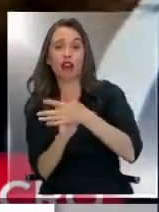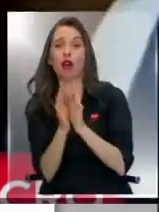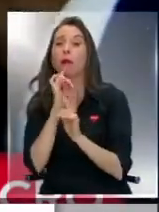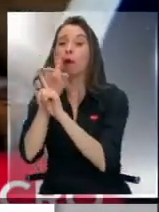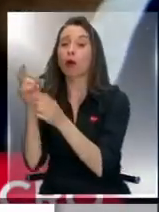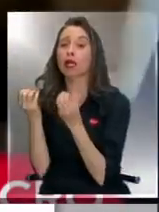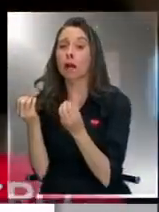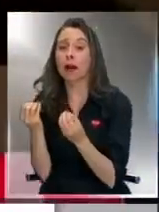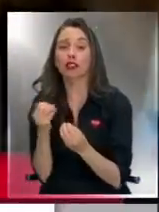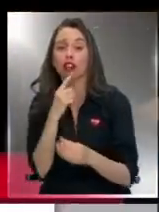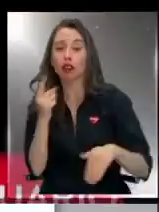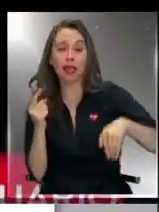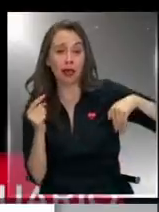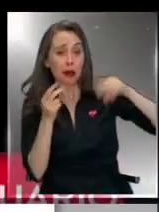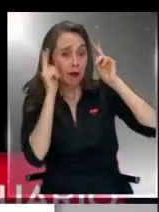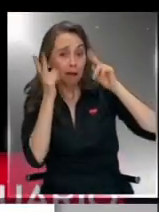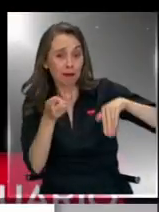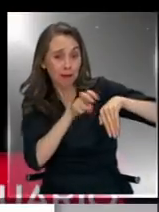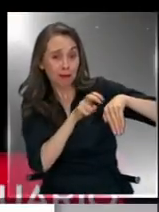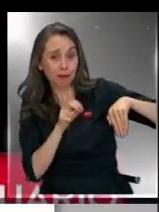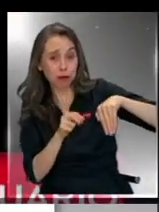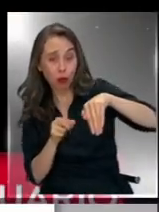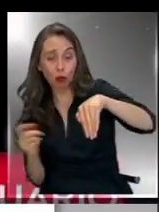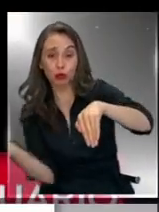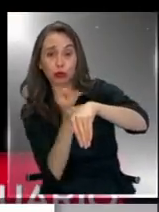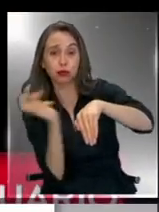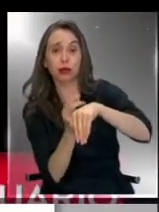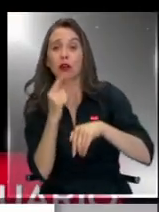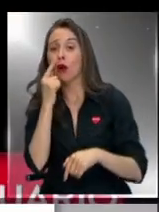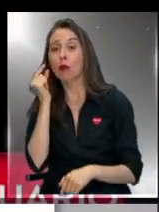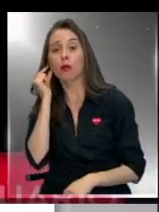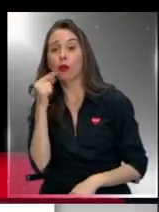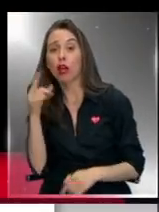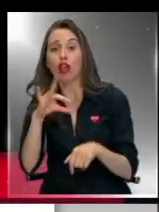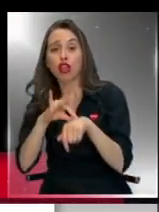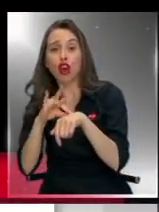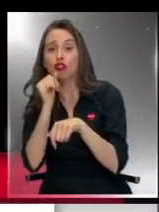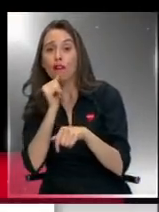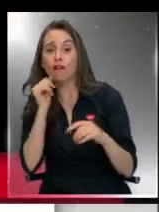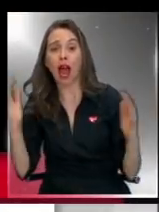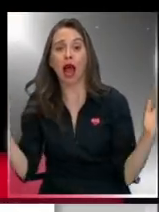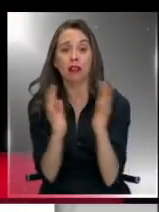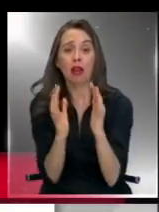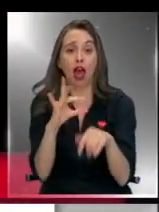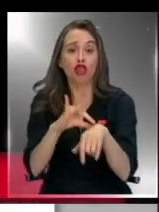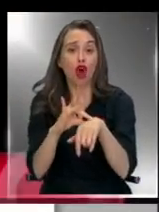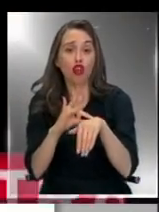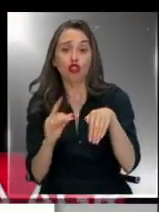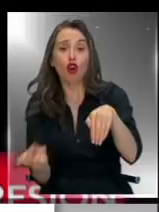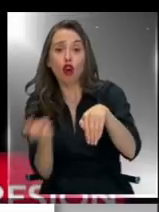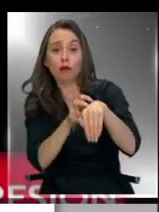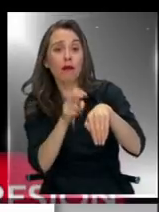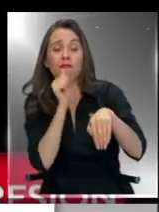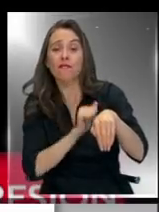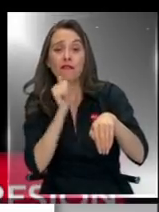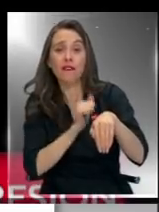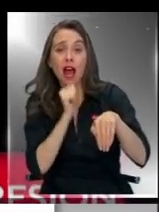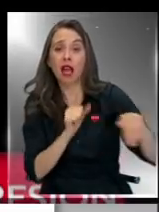Pablo? Tiraron de todo en el micro. En donde todavía ni los médicos. ¿Qué querés, Gaza? Ahí estaban llegando los médicos y